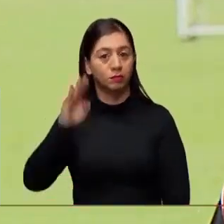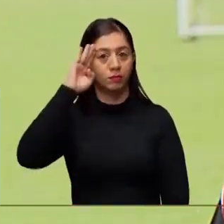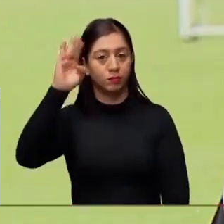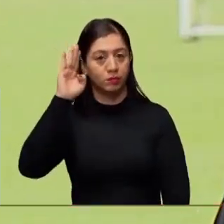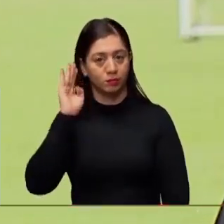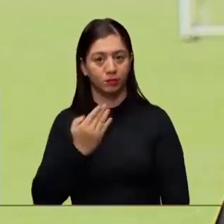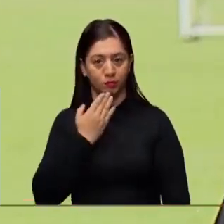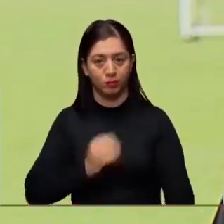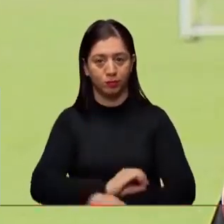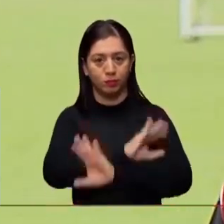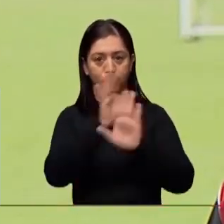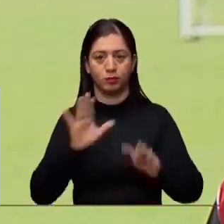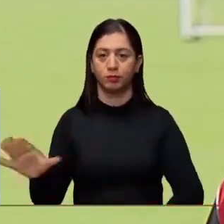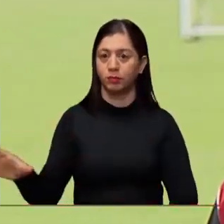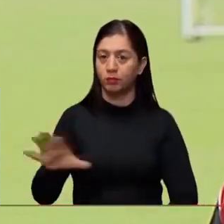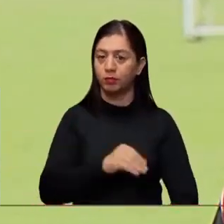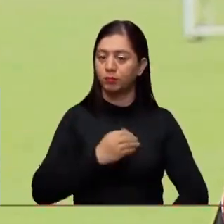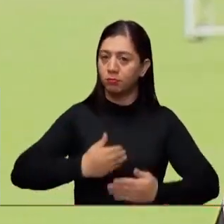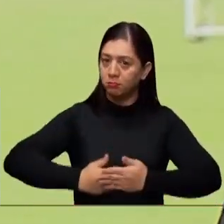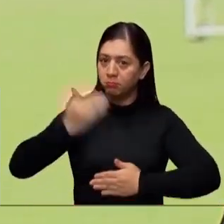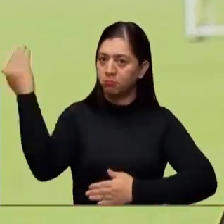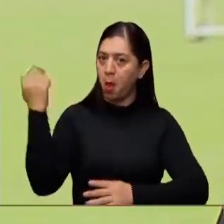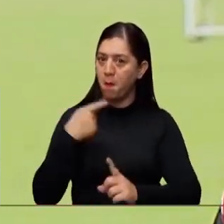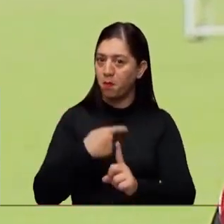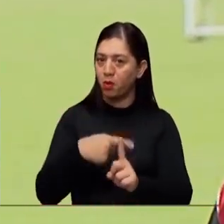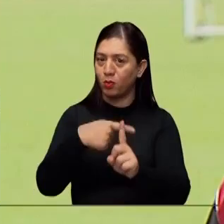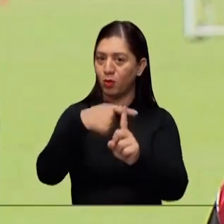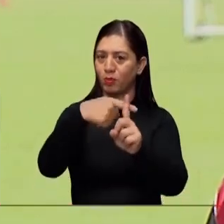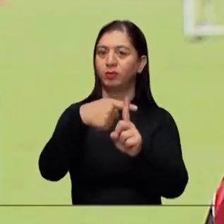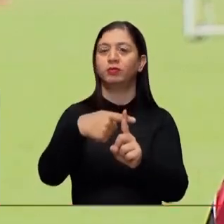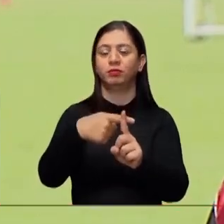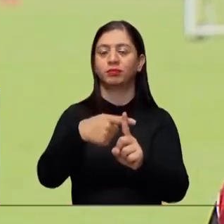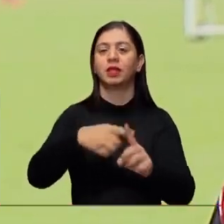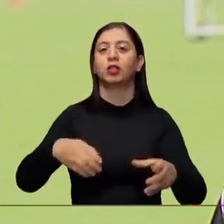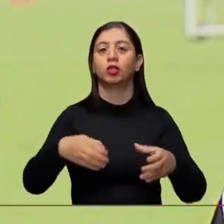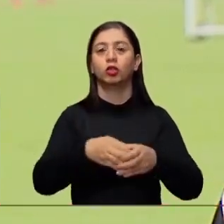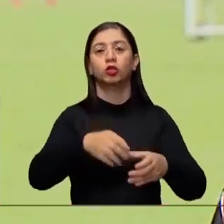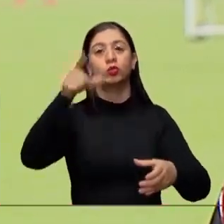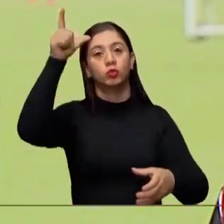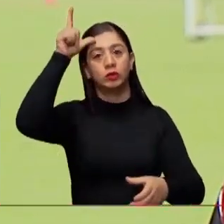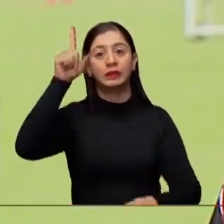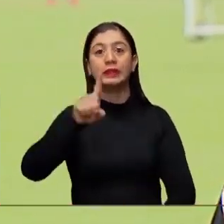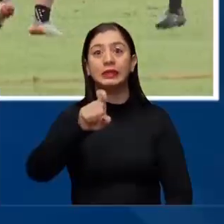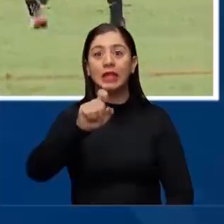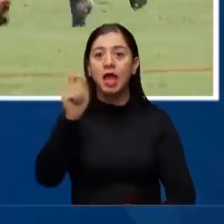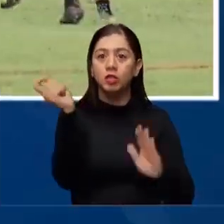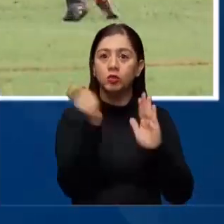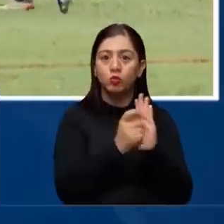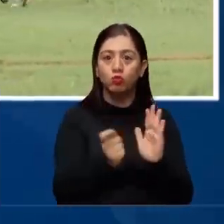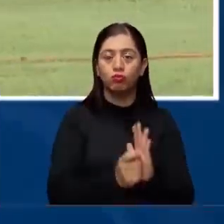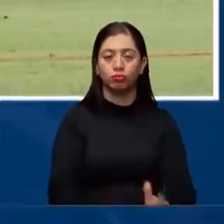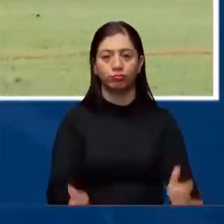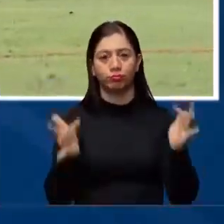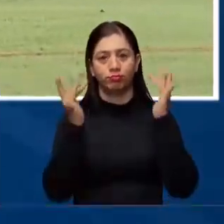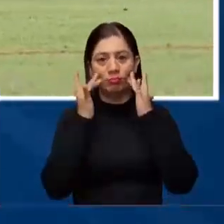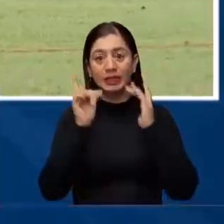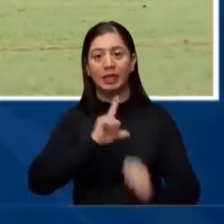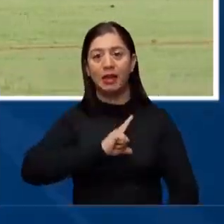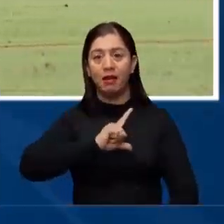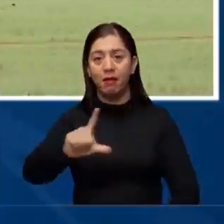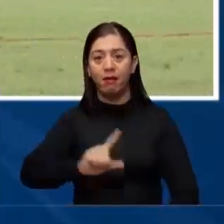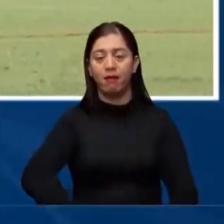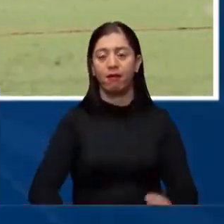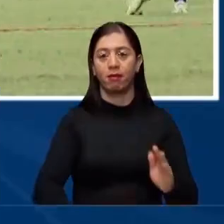Hola, muy buenos días para todos. Un inicio muy positivo para el conjunto Escarlata. 6 puntos de 6, es líder de la tabla y ya prepara